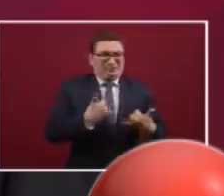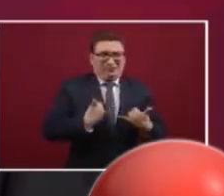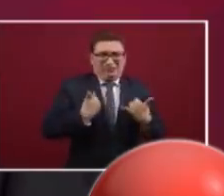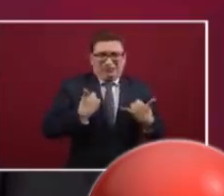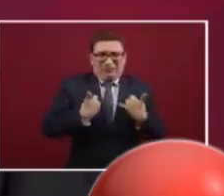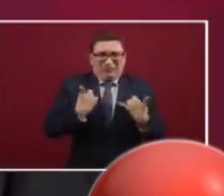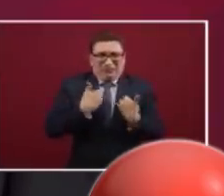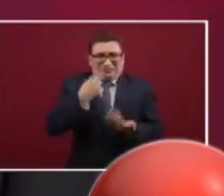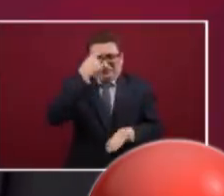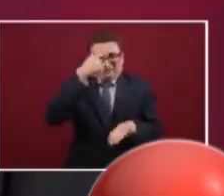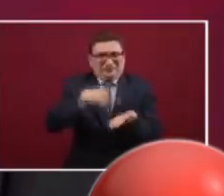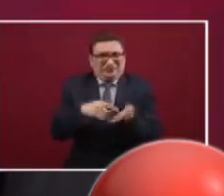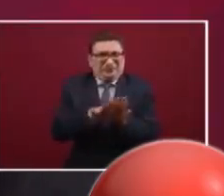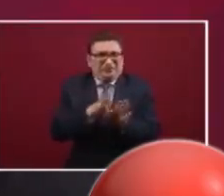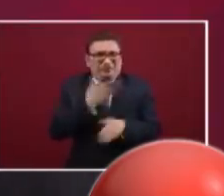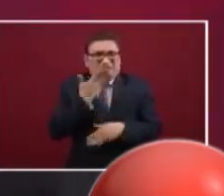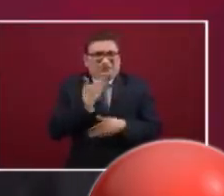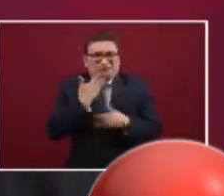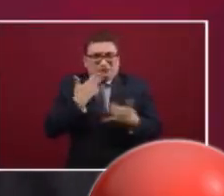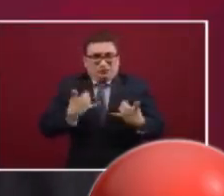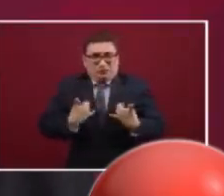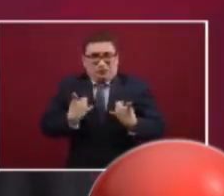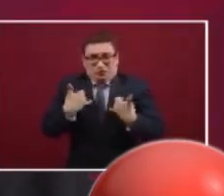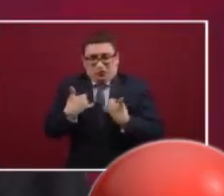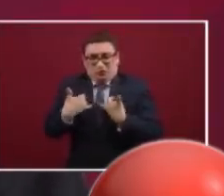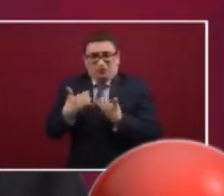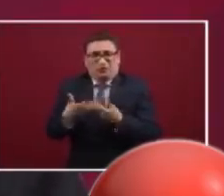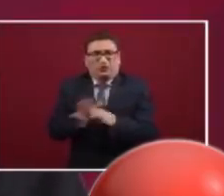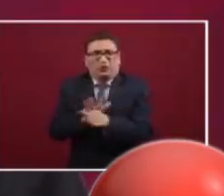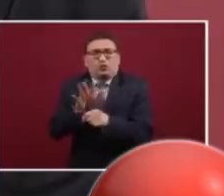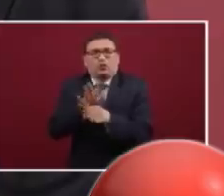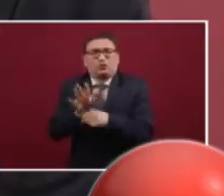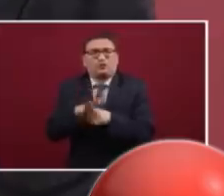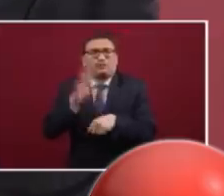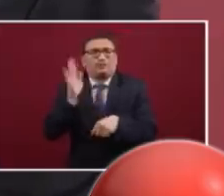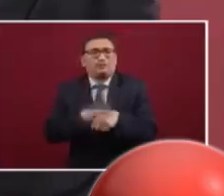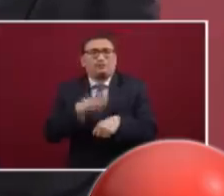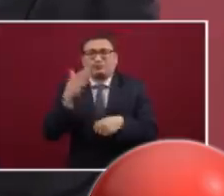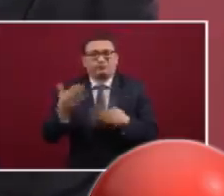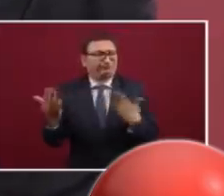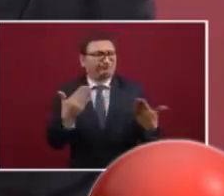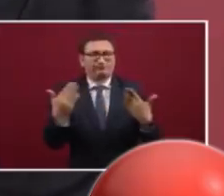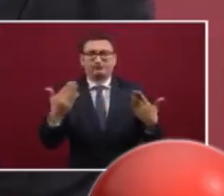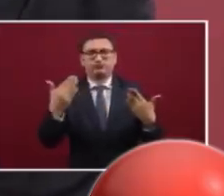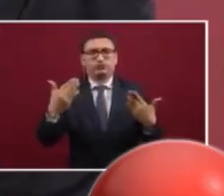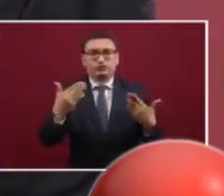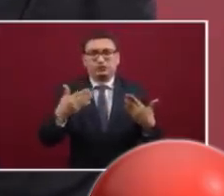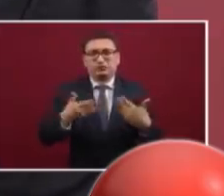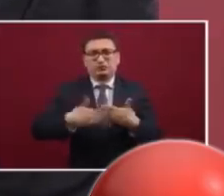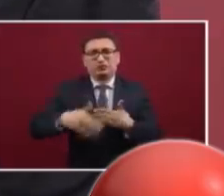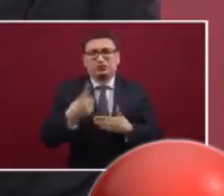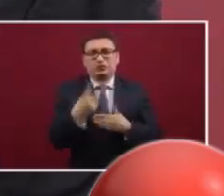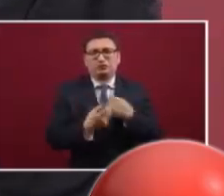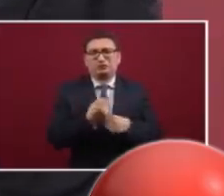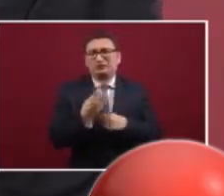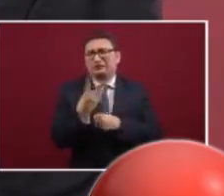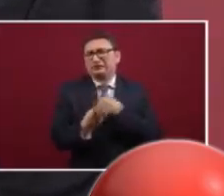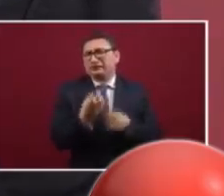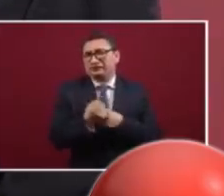Vamos a ver a los jóvenes dentro de 2 años, 3 años, 5 años, 10